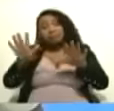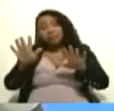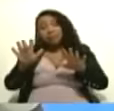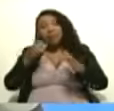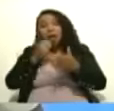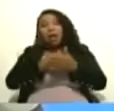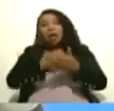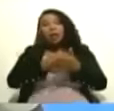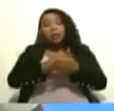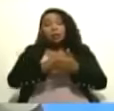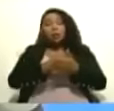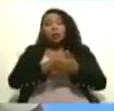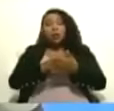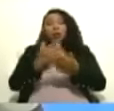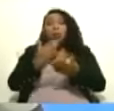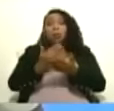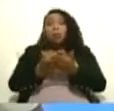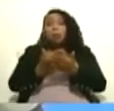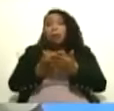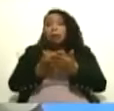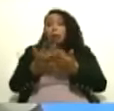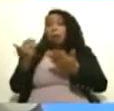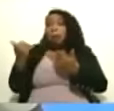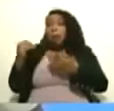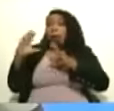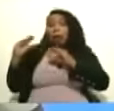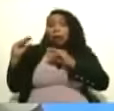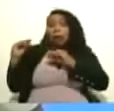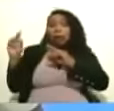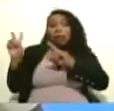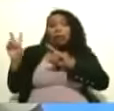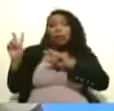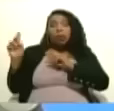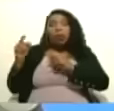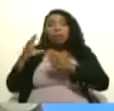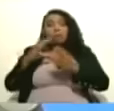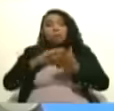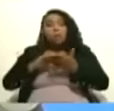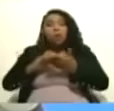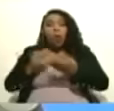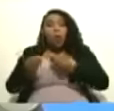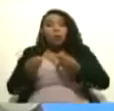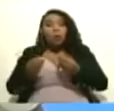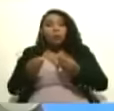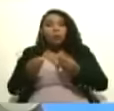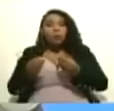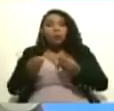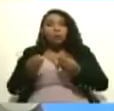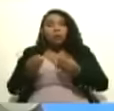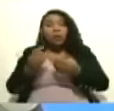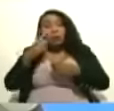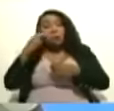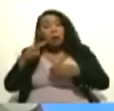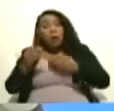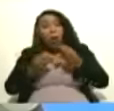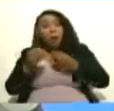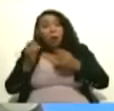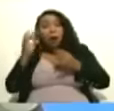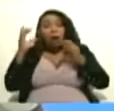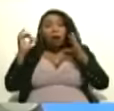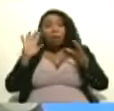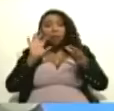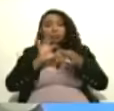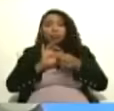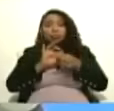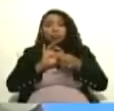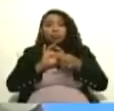no estuviera pidiendo cacao y los esclavos de los Esclavos vamos a ver cuál otra mentira inventan poco la del vinculante o